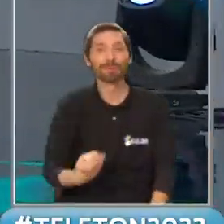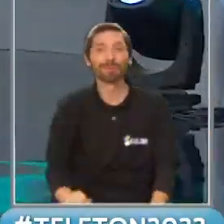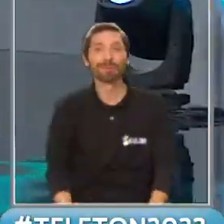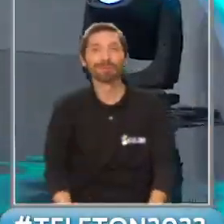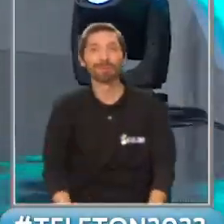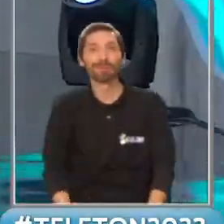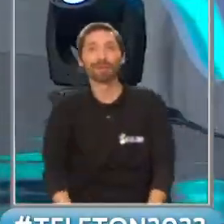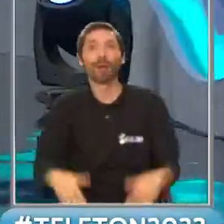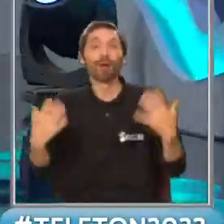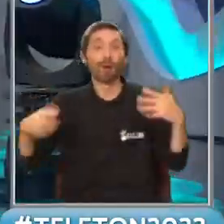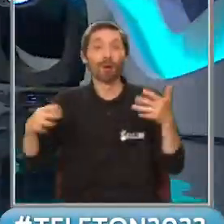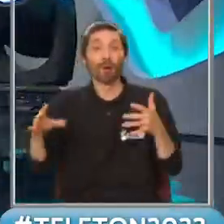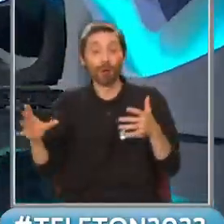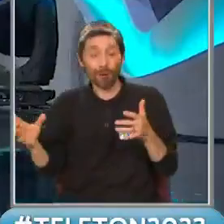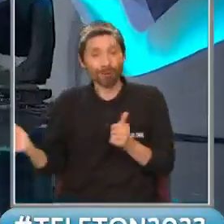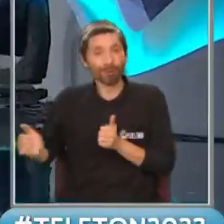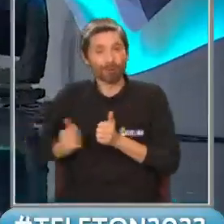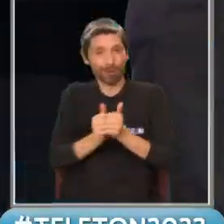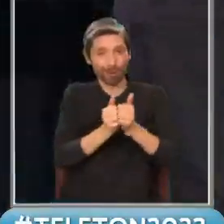con nuestros